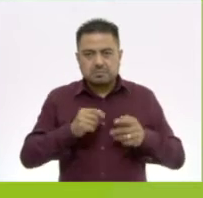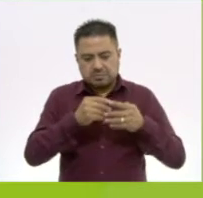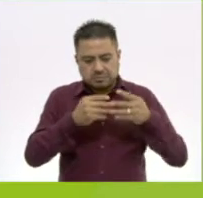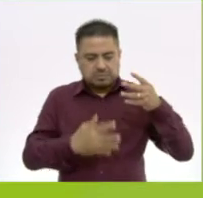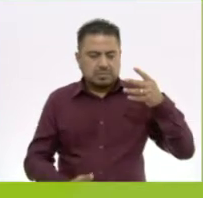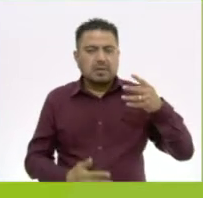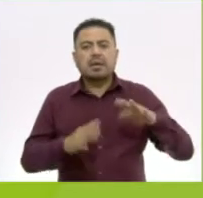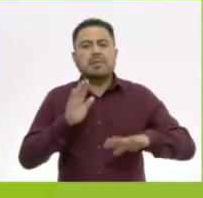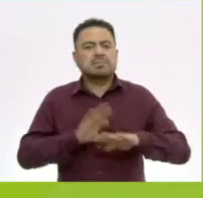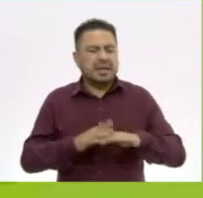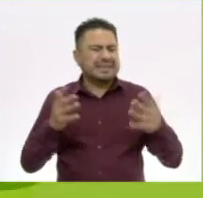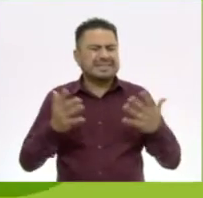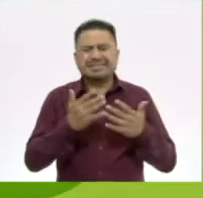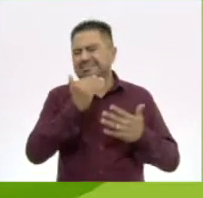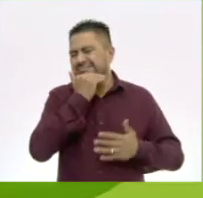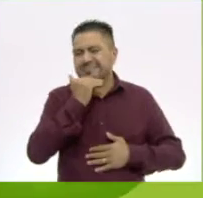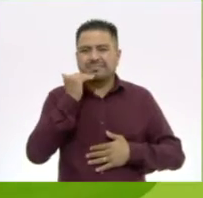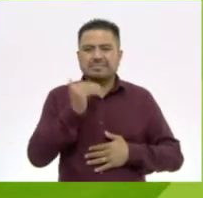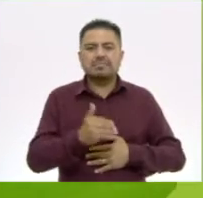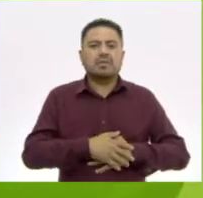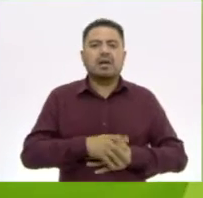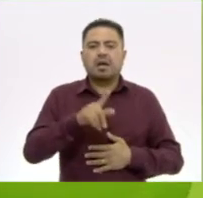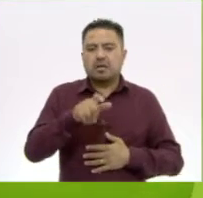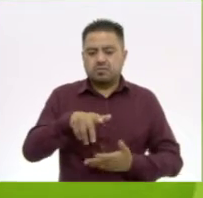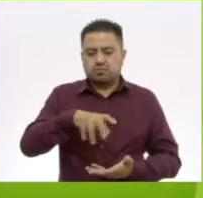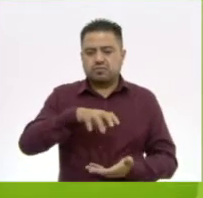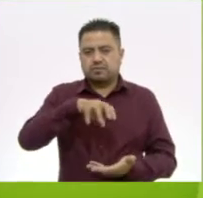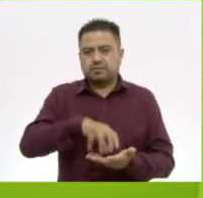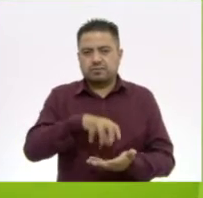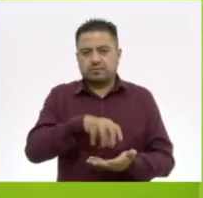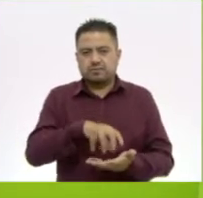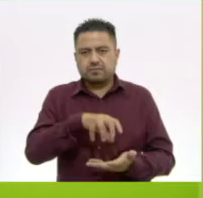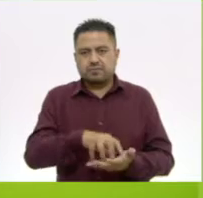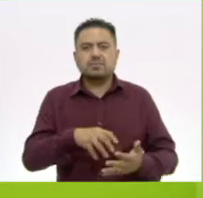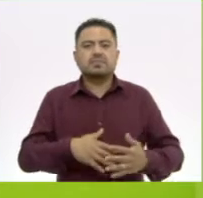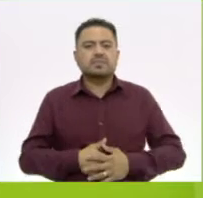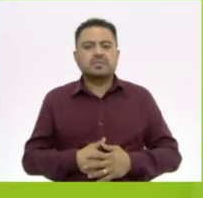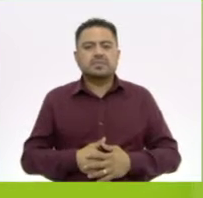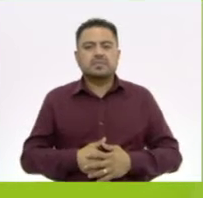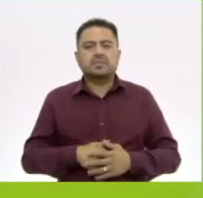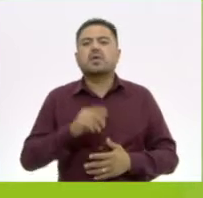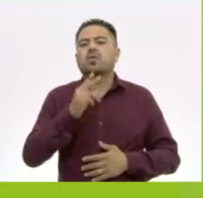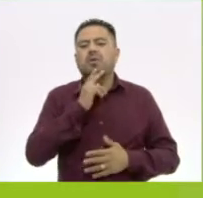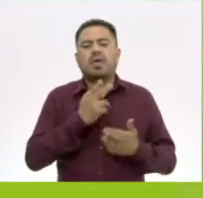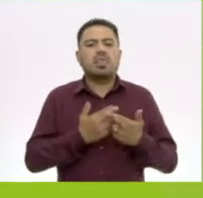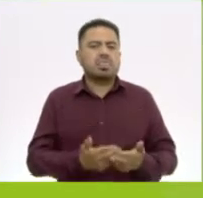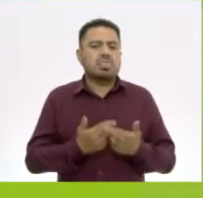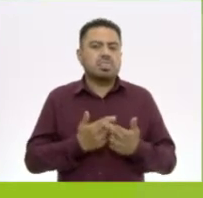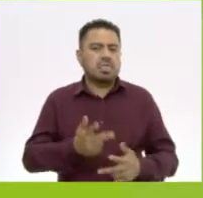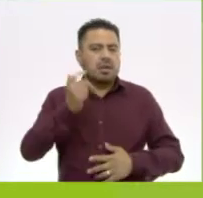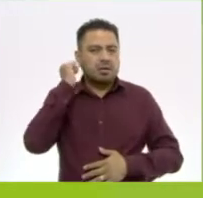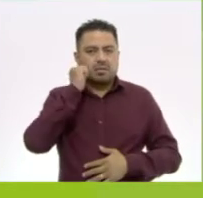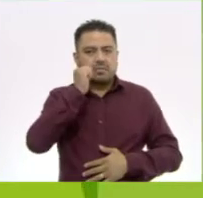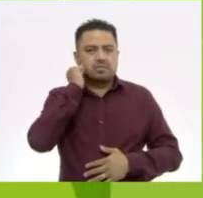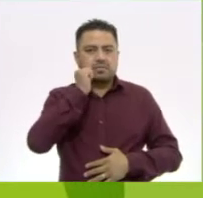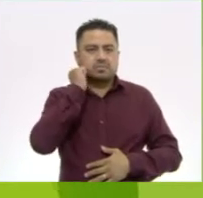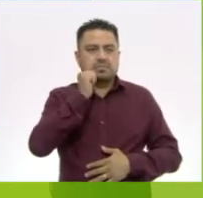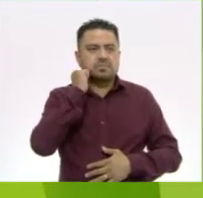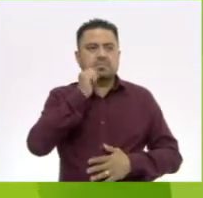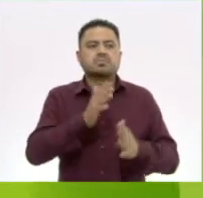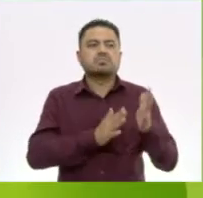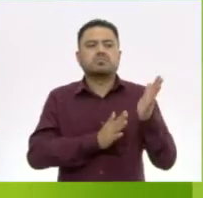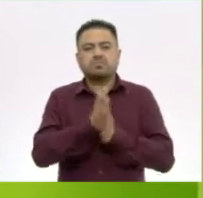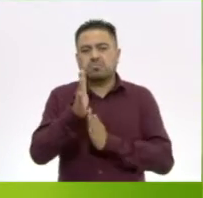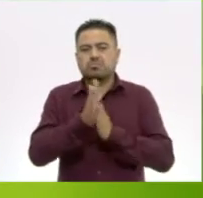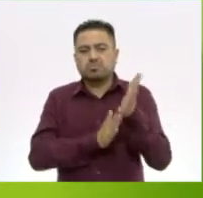para hacerlo correctamente como gea tus manos usa suficiente jabón y frota sus